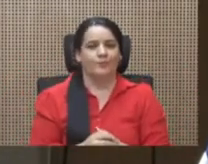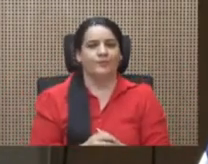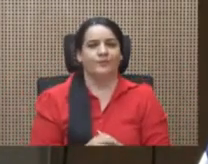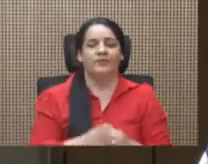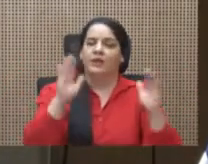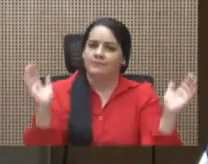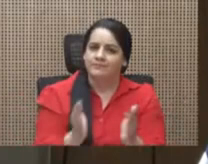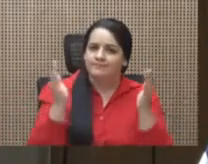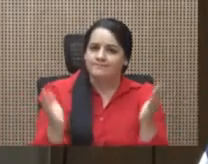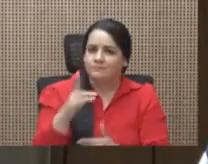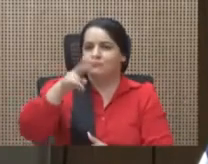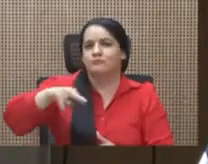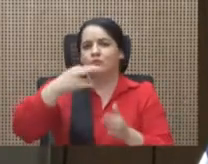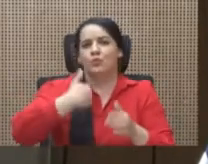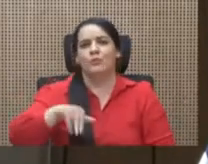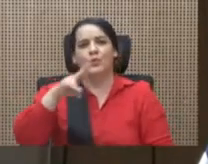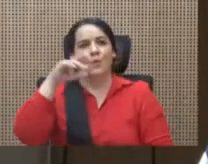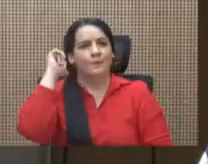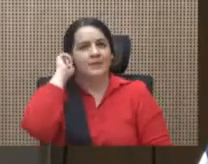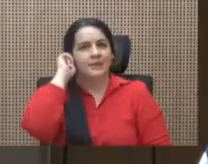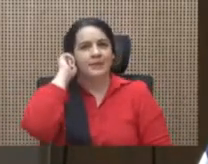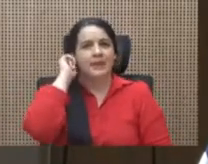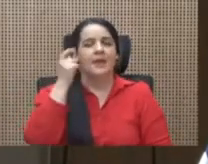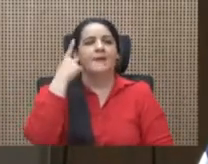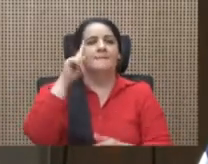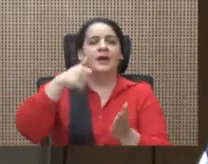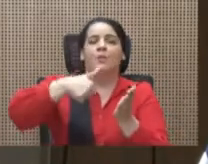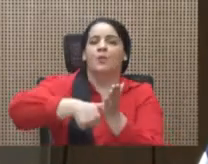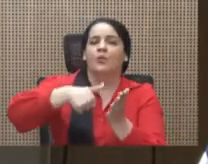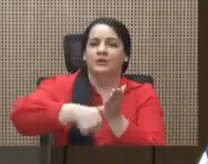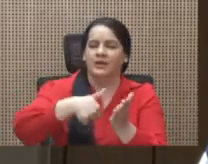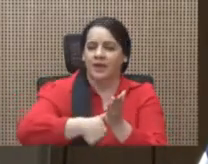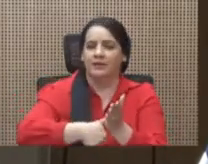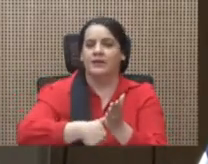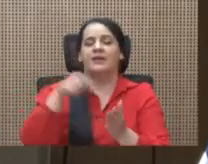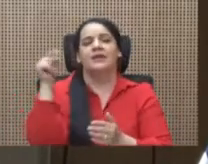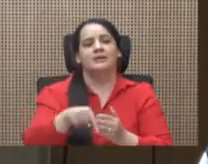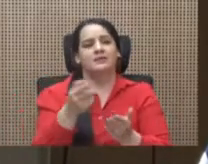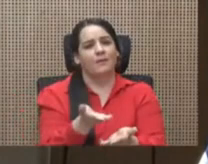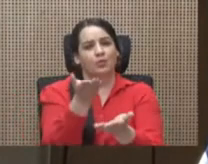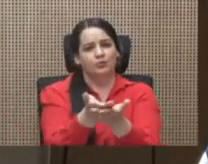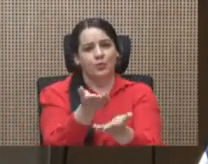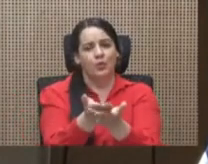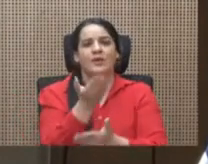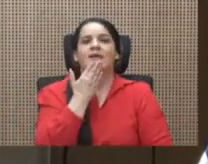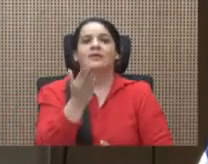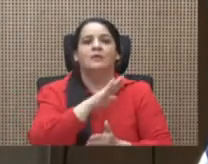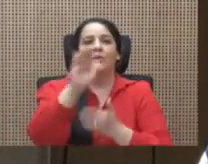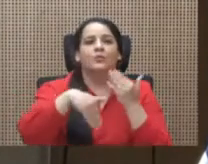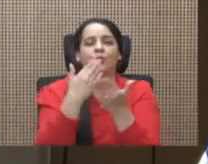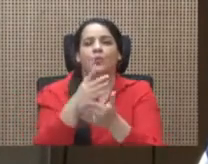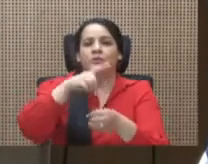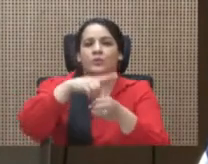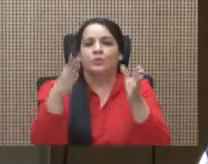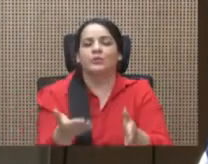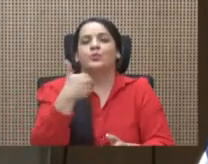Insto a los compañeros y compañeras a votar favorablemente esta moción. Agradezco a todos los diputados que